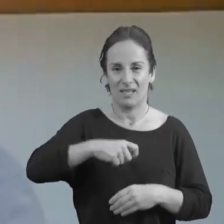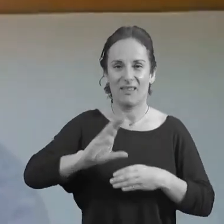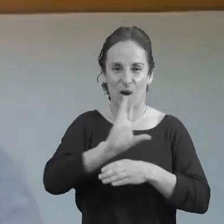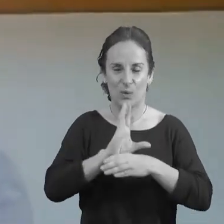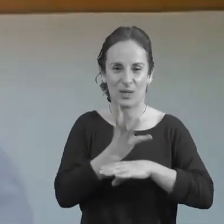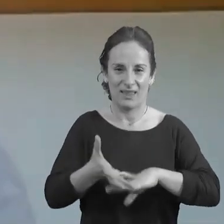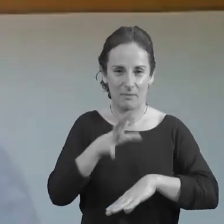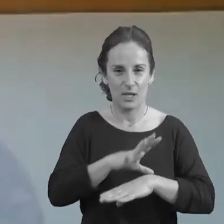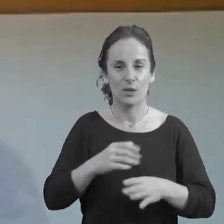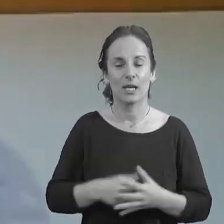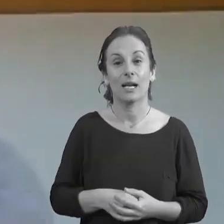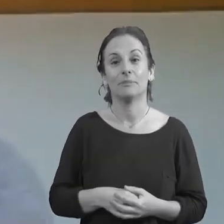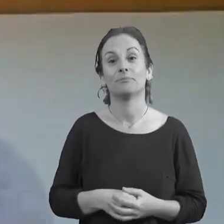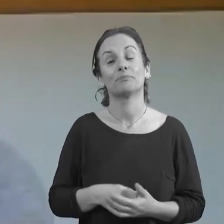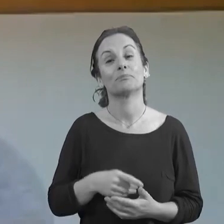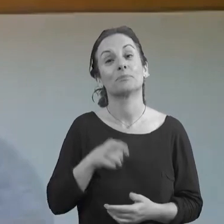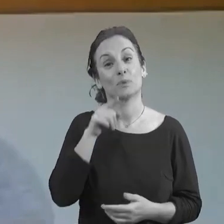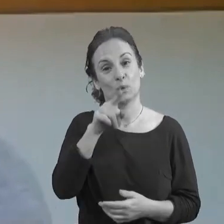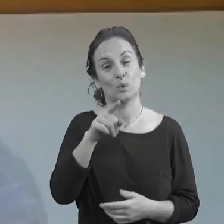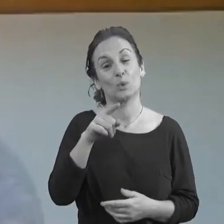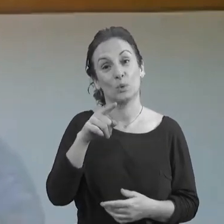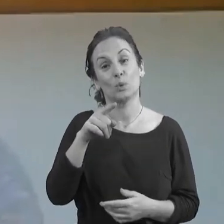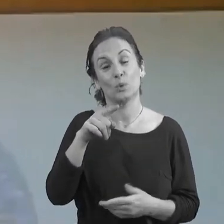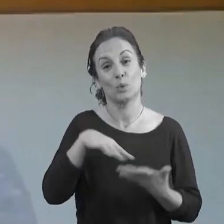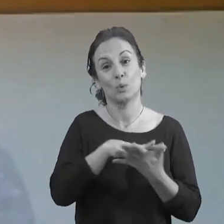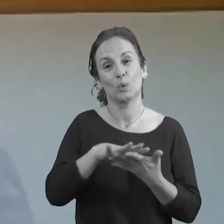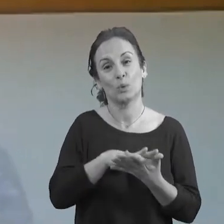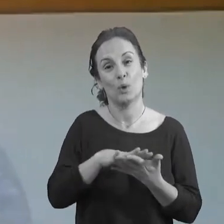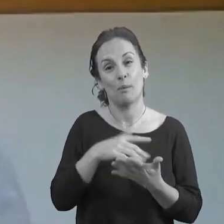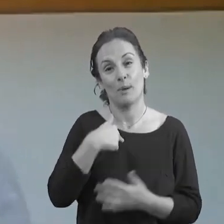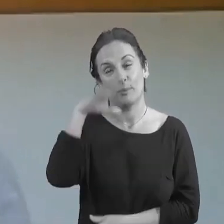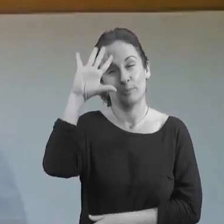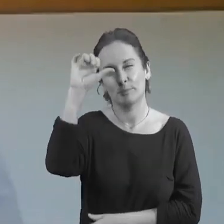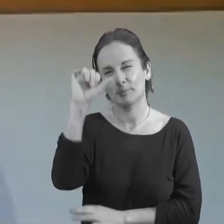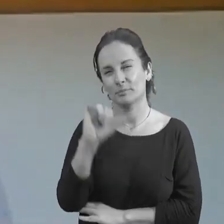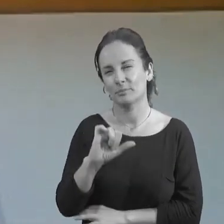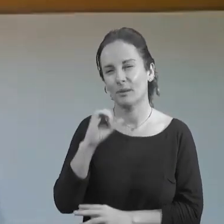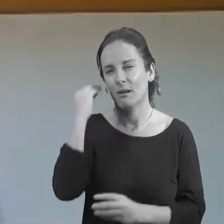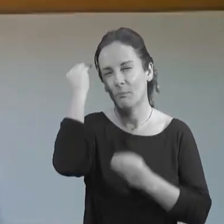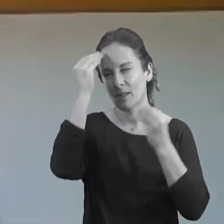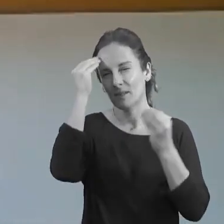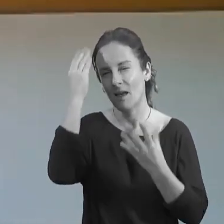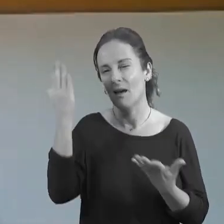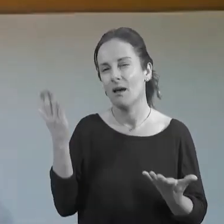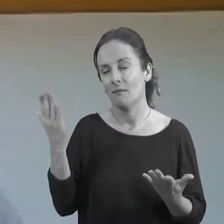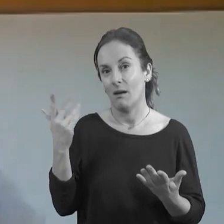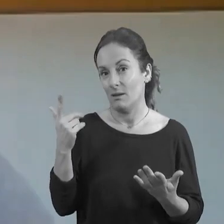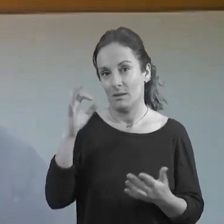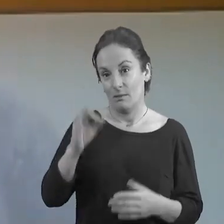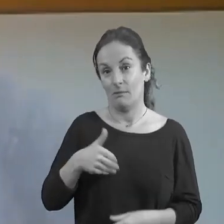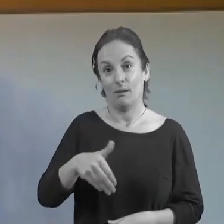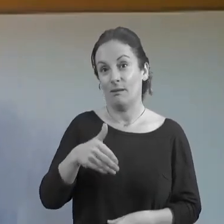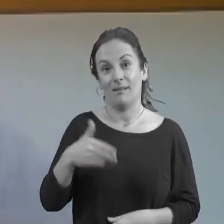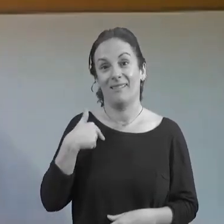Mallorca, y ahora pensaba, mientras tú hablabas, que podrían hacer de aquí poco, harán un documental de Netflix sobre mi vida,